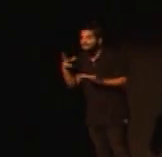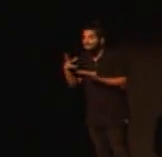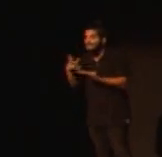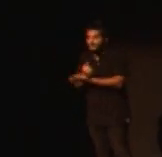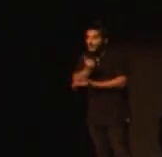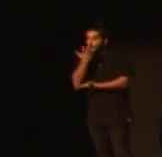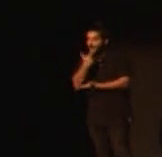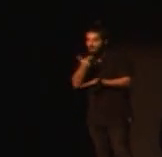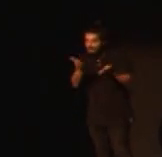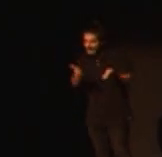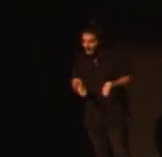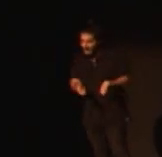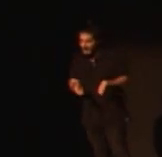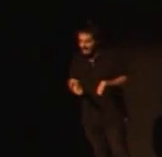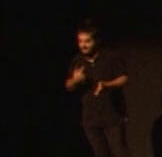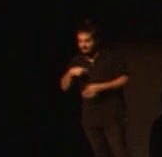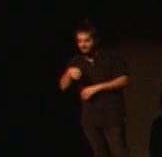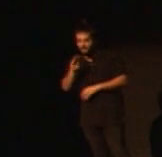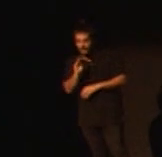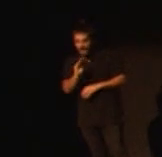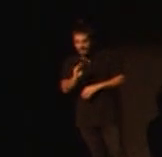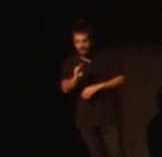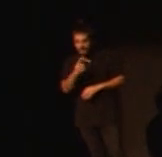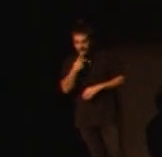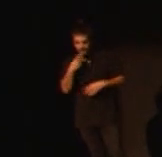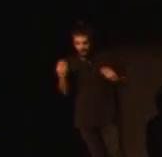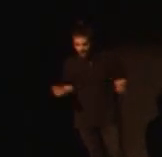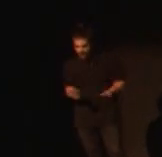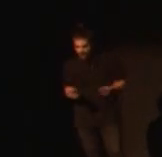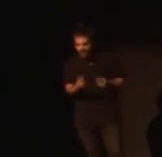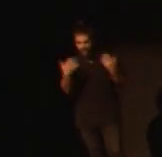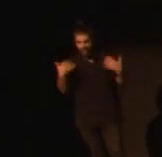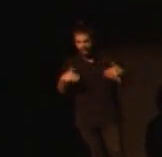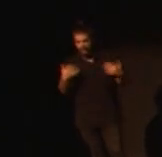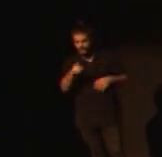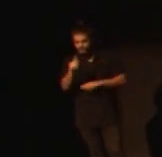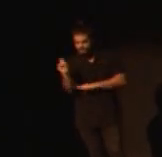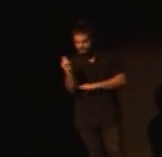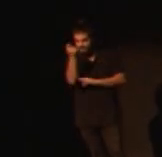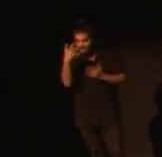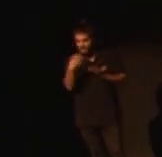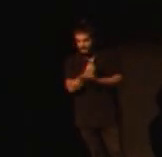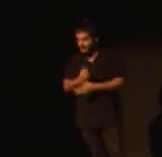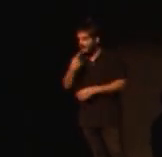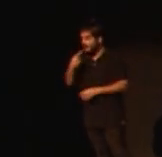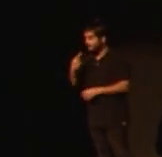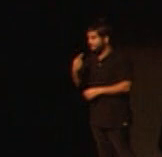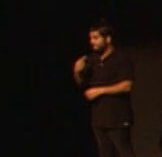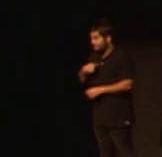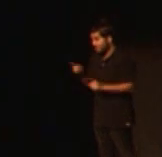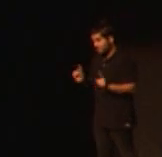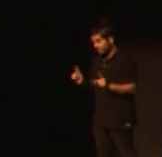ojos y le preguntas cómo has mejorado y cómo has conseguido tus logros, te dice, yo no, ha sido la